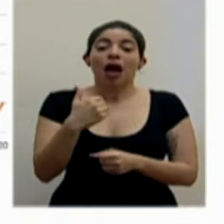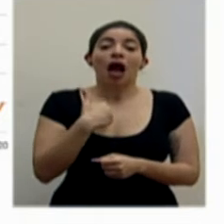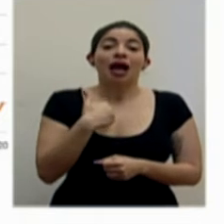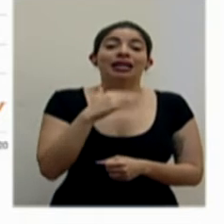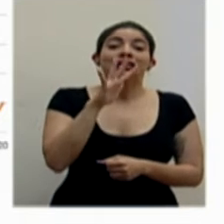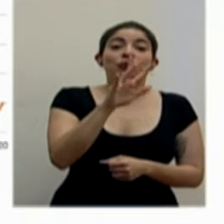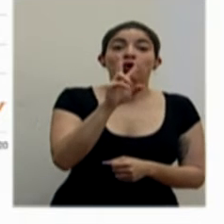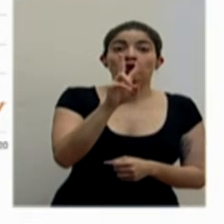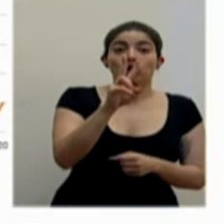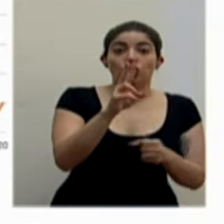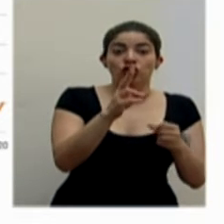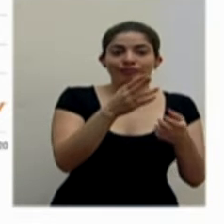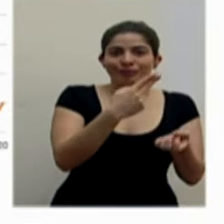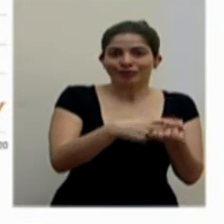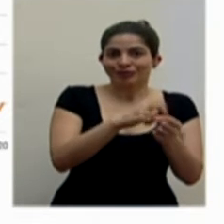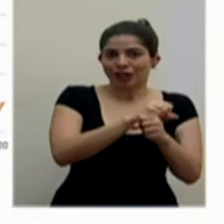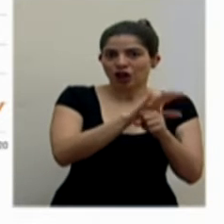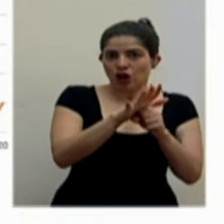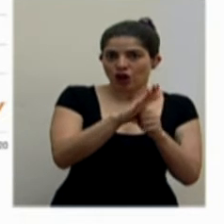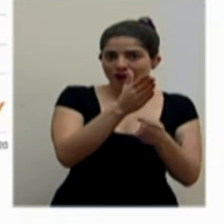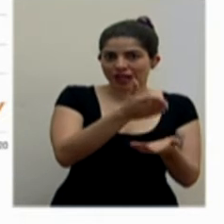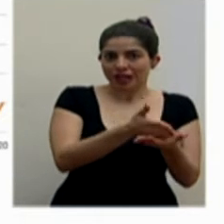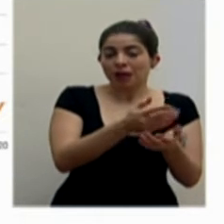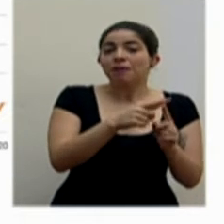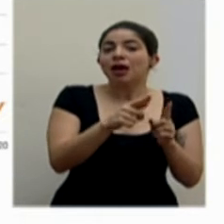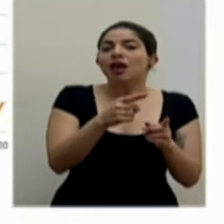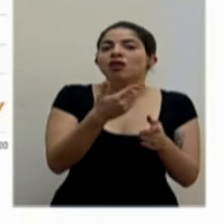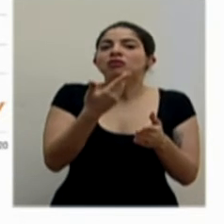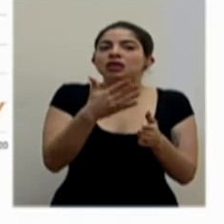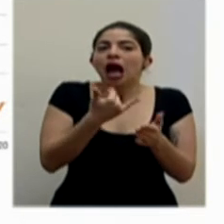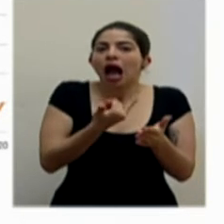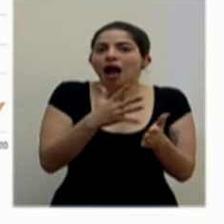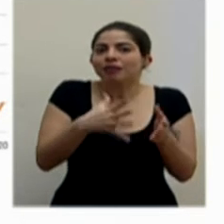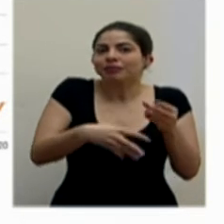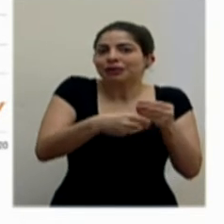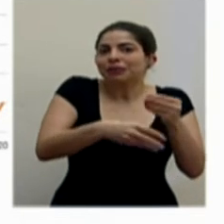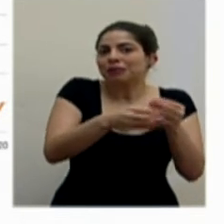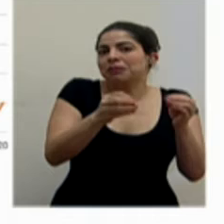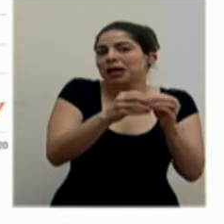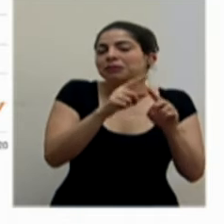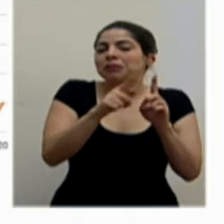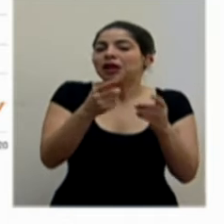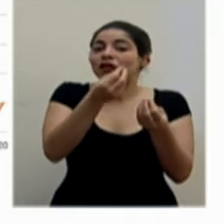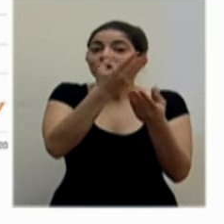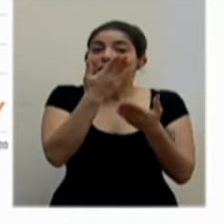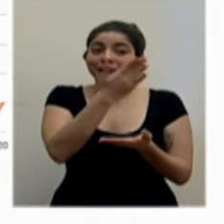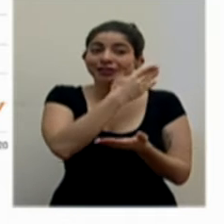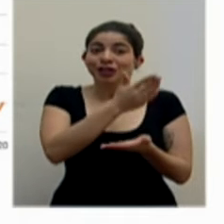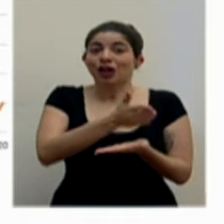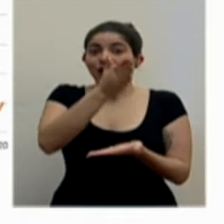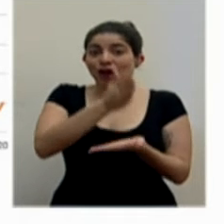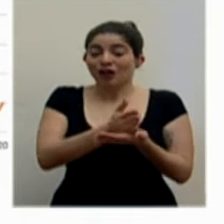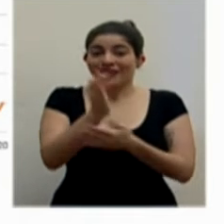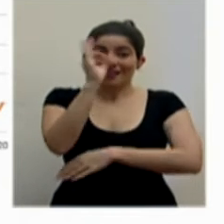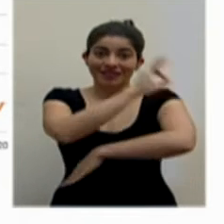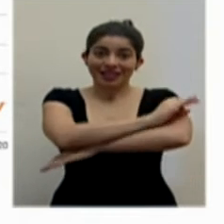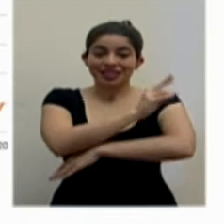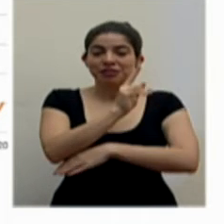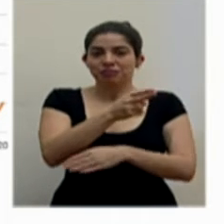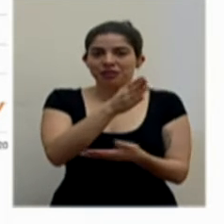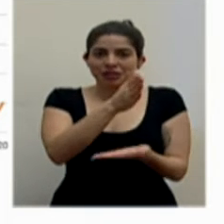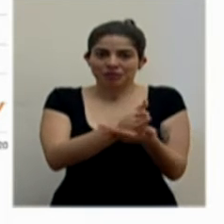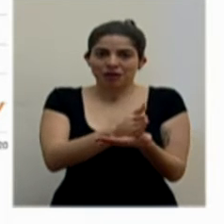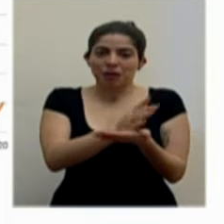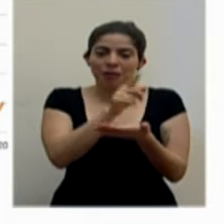en SEACO al corte normal, aunque después de eso ya han ingresado un par, pero digamos manteniendo la fecha de corte para que